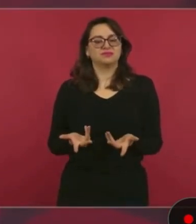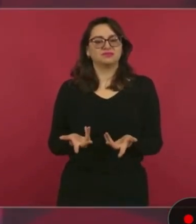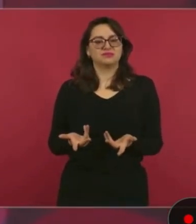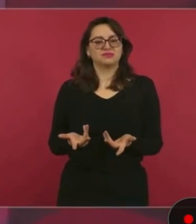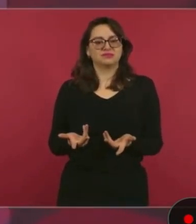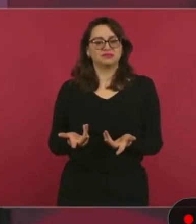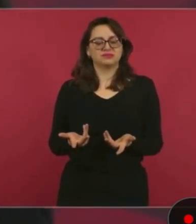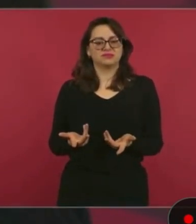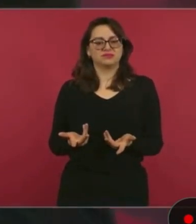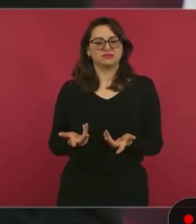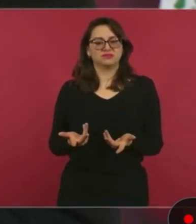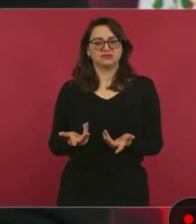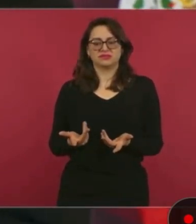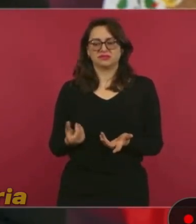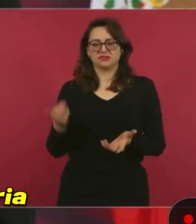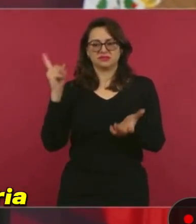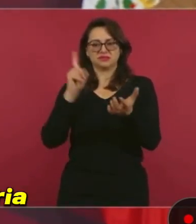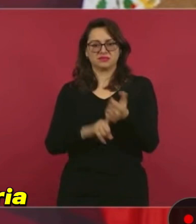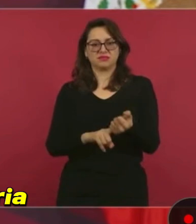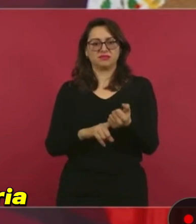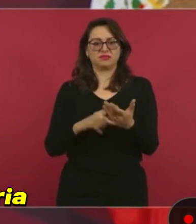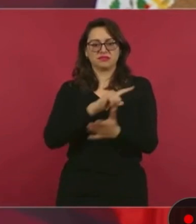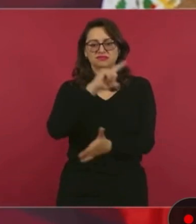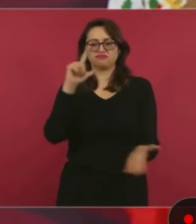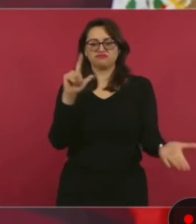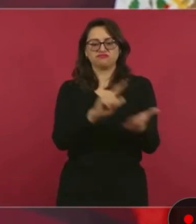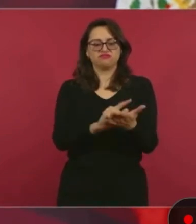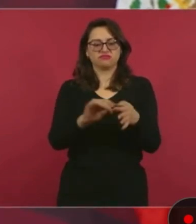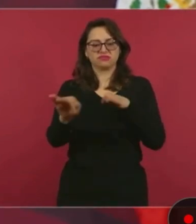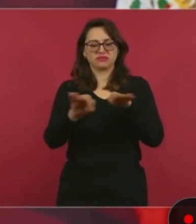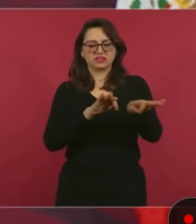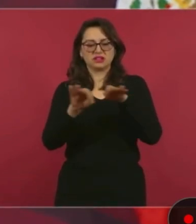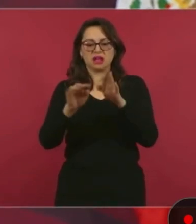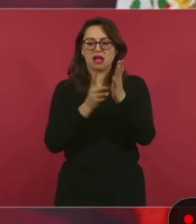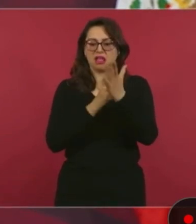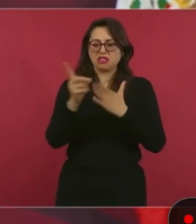han permitido una política laboral contraria